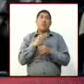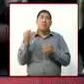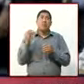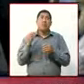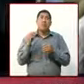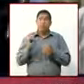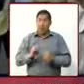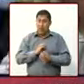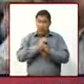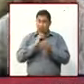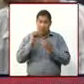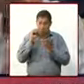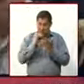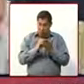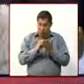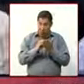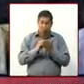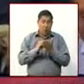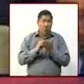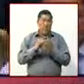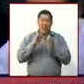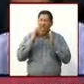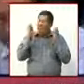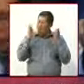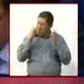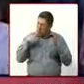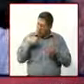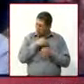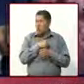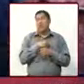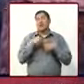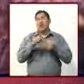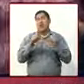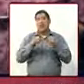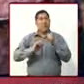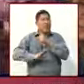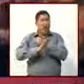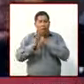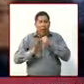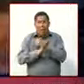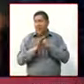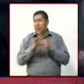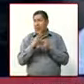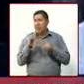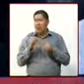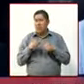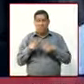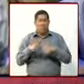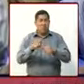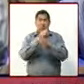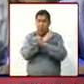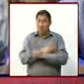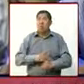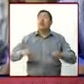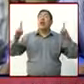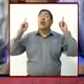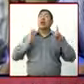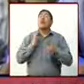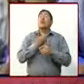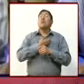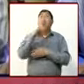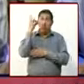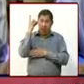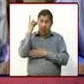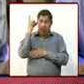que se declara en estado de emergencia permanente en defensa inclaudicable de la democracia en nuestro